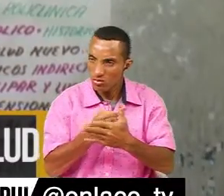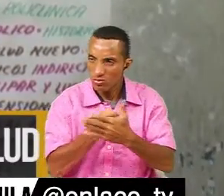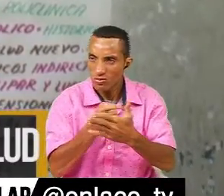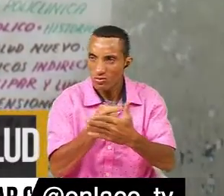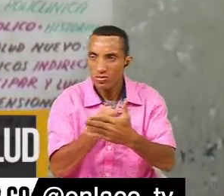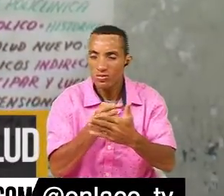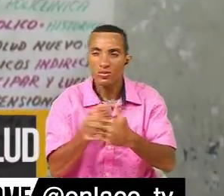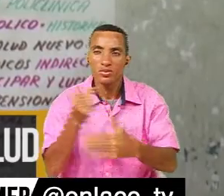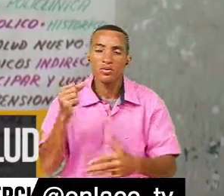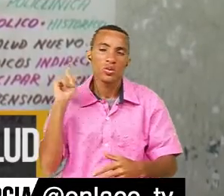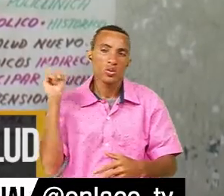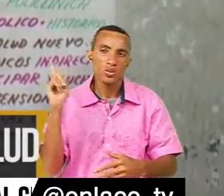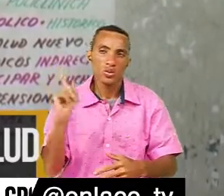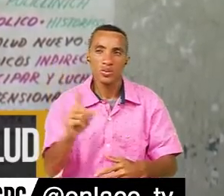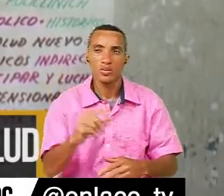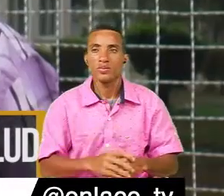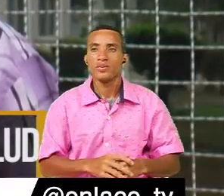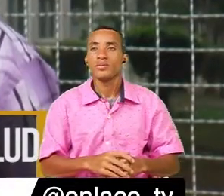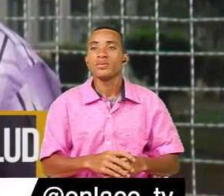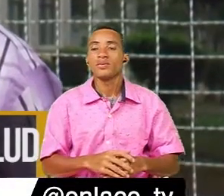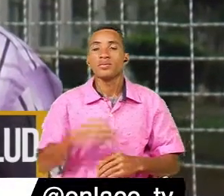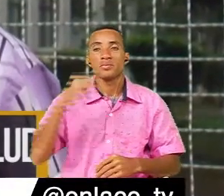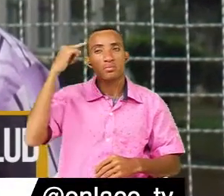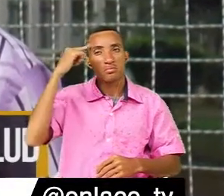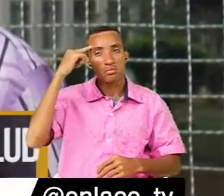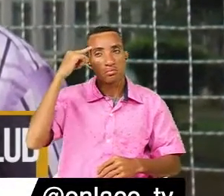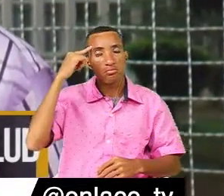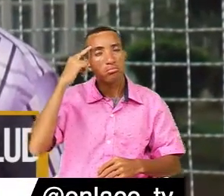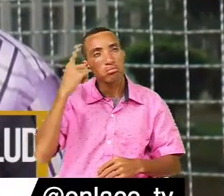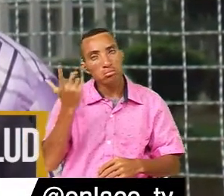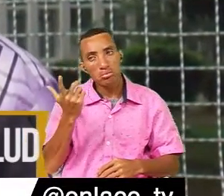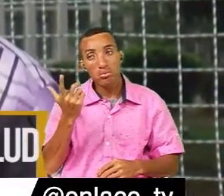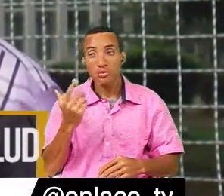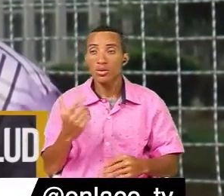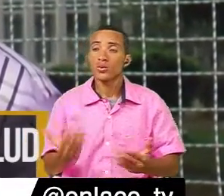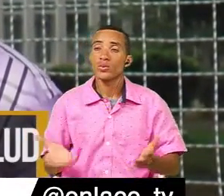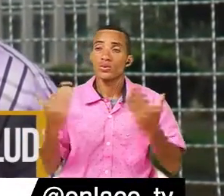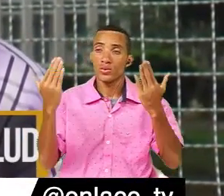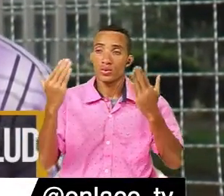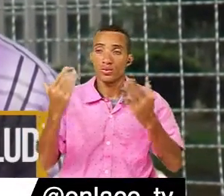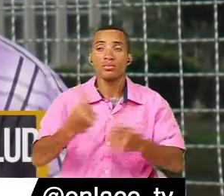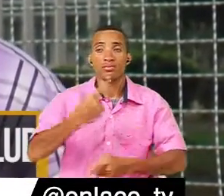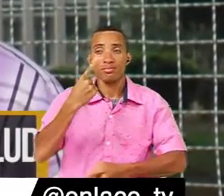de los años. Bueno, pues yo pienso que una jornada más exitosa va a ser porque